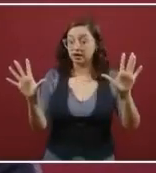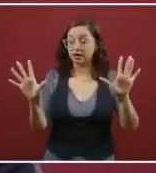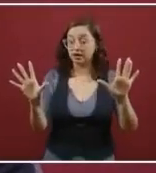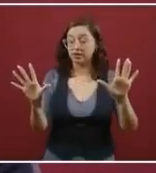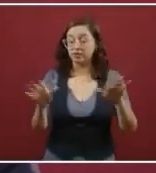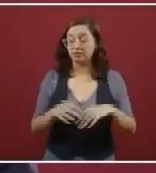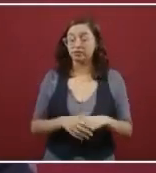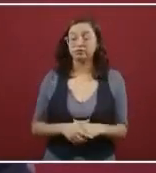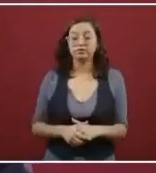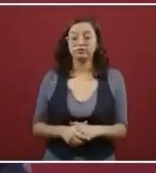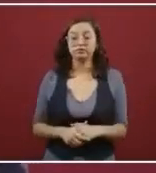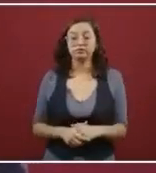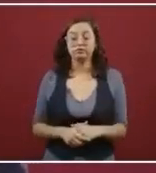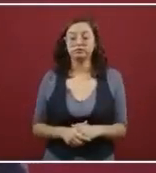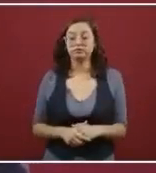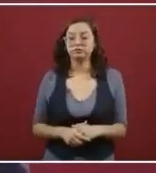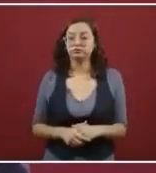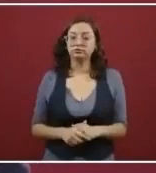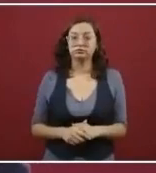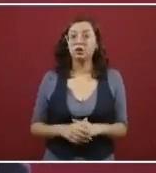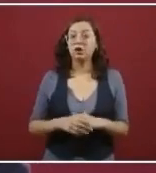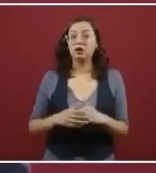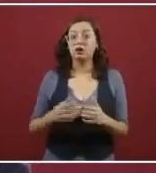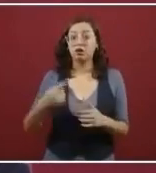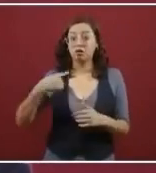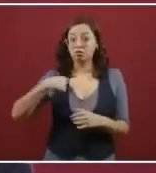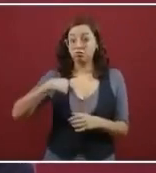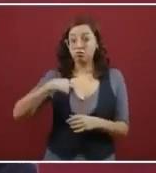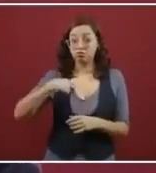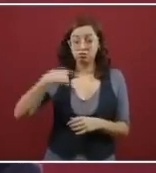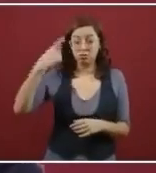nada de censura.